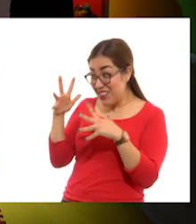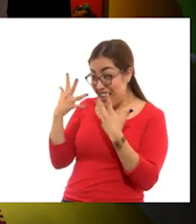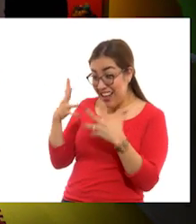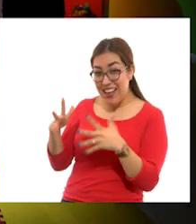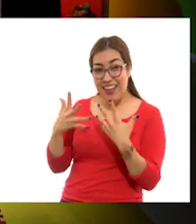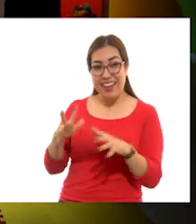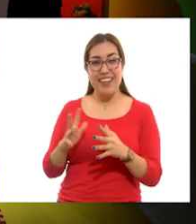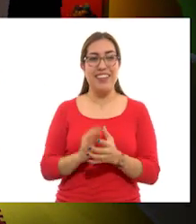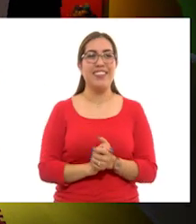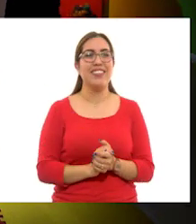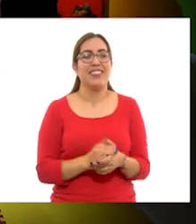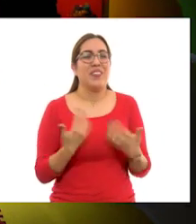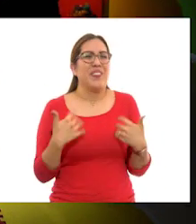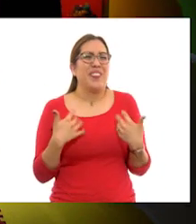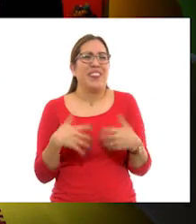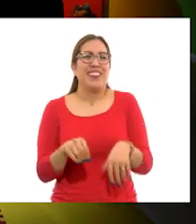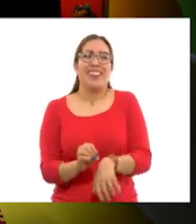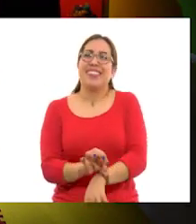¡Ay, qué emoción!